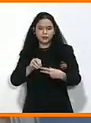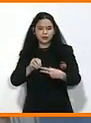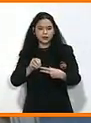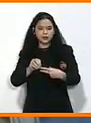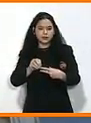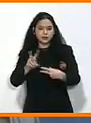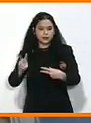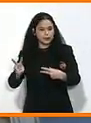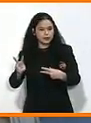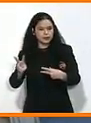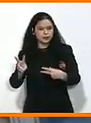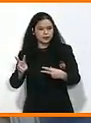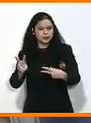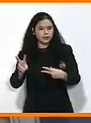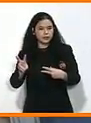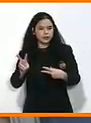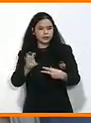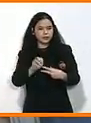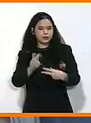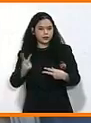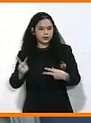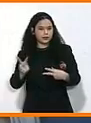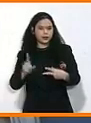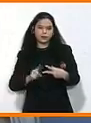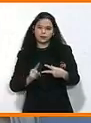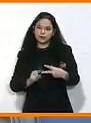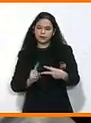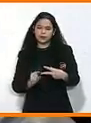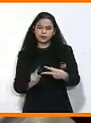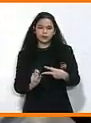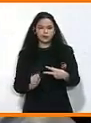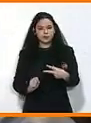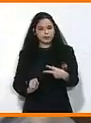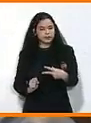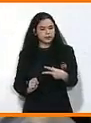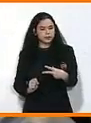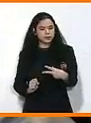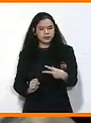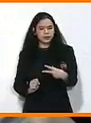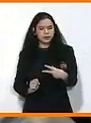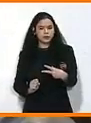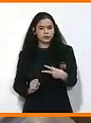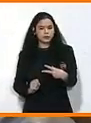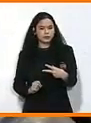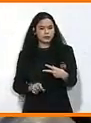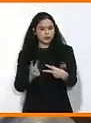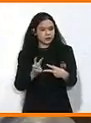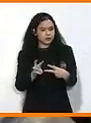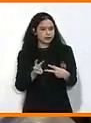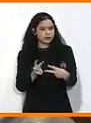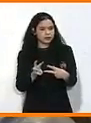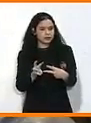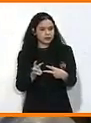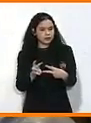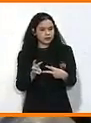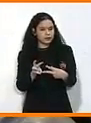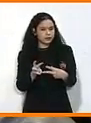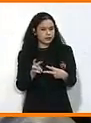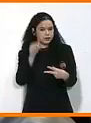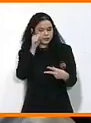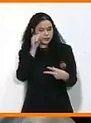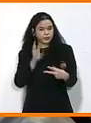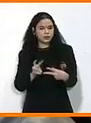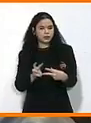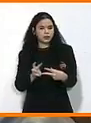porque este es el 2. Primer número favorecido es el 02. Segundo número ganador, su primer dígito. Este es el 6. Segundo dígito,